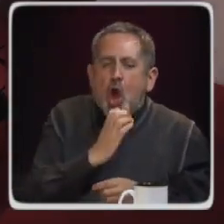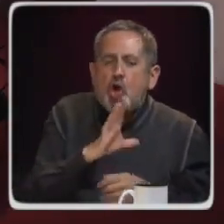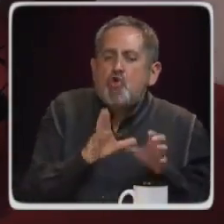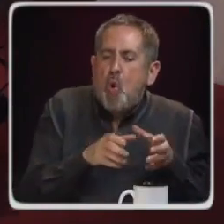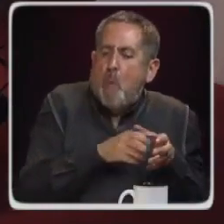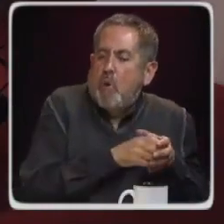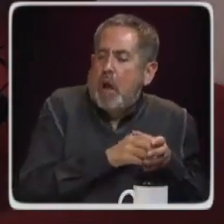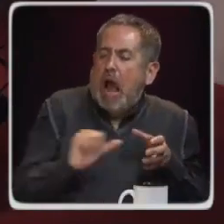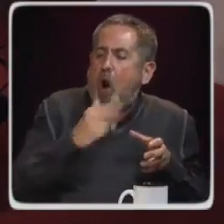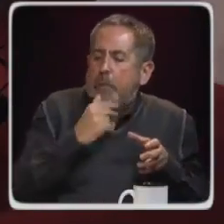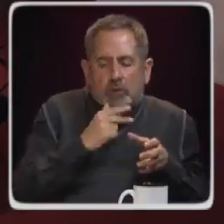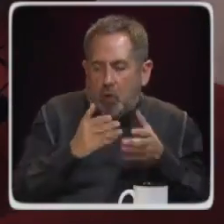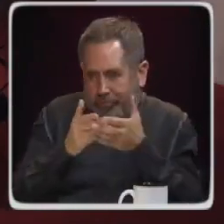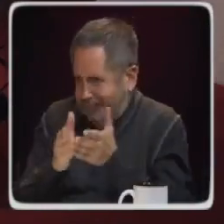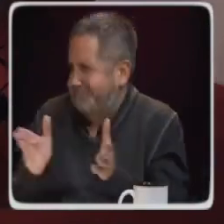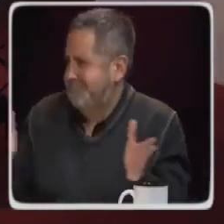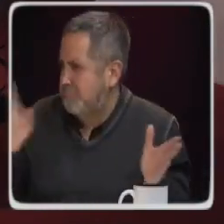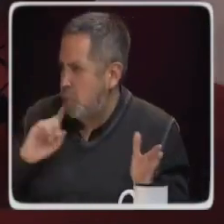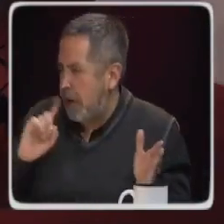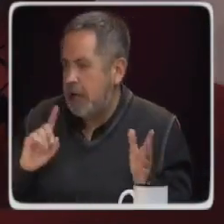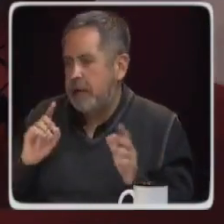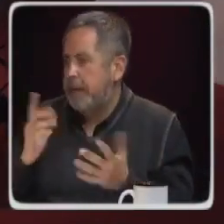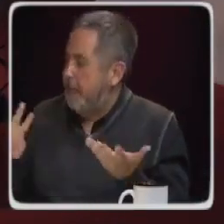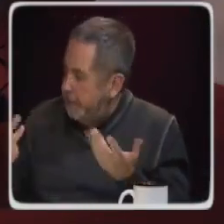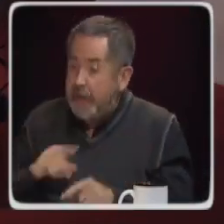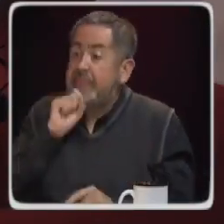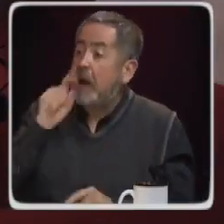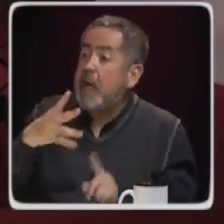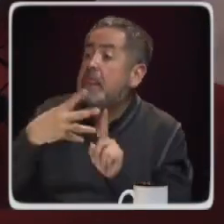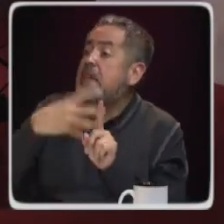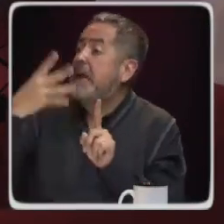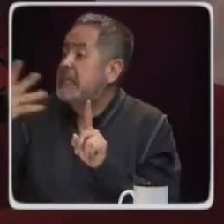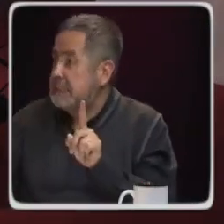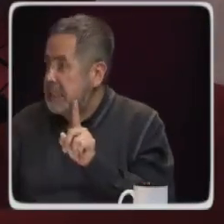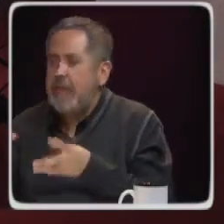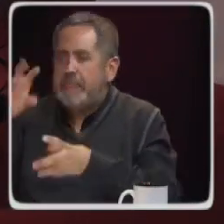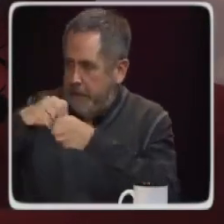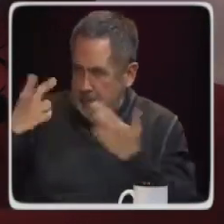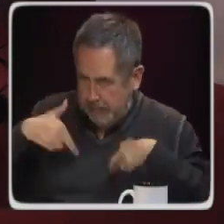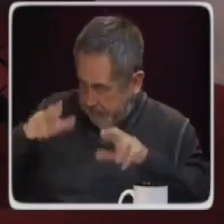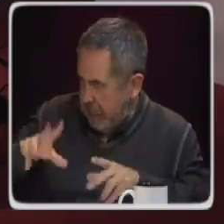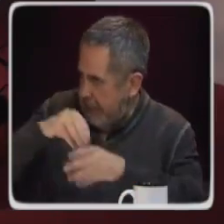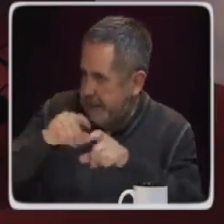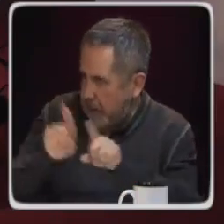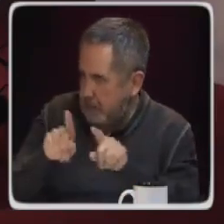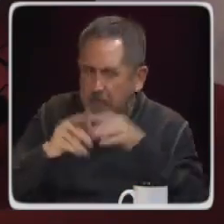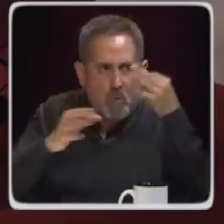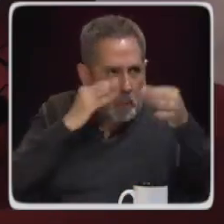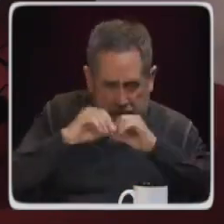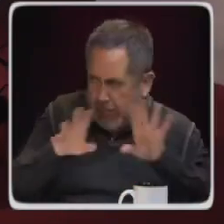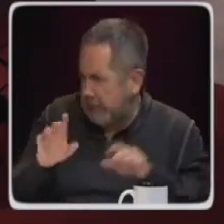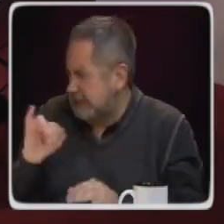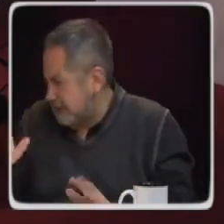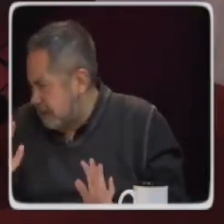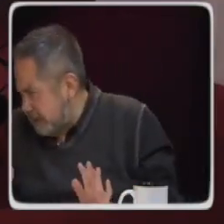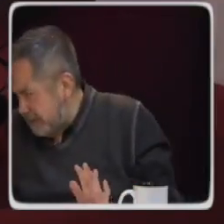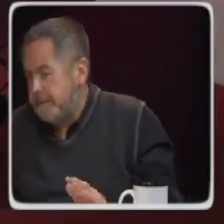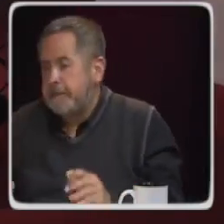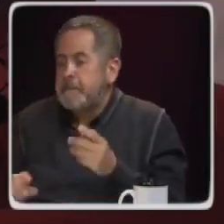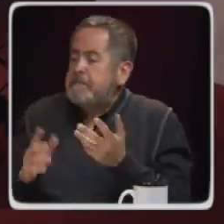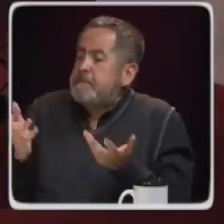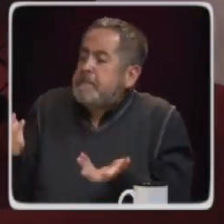las preocupaciones de los sectores sobre los que se está legislando, con el añadido de lo que decía la diputada, de que personas con discapacidad